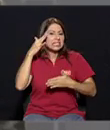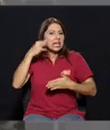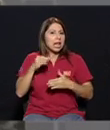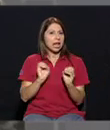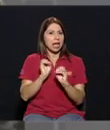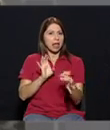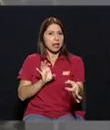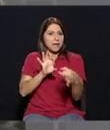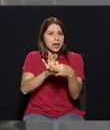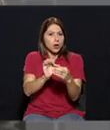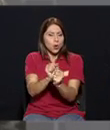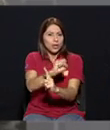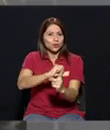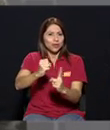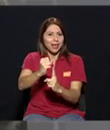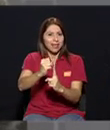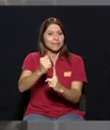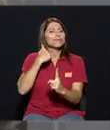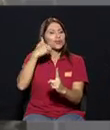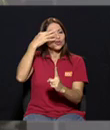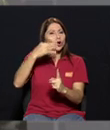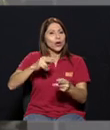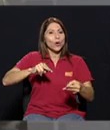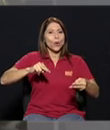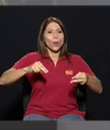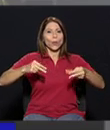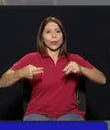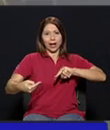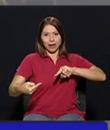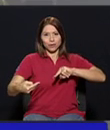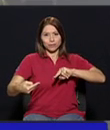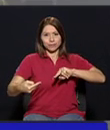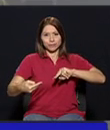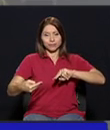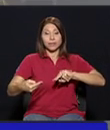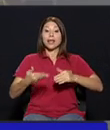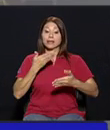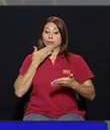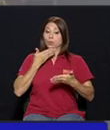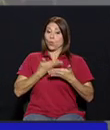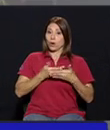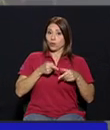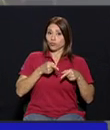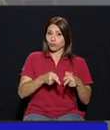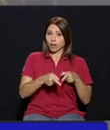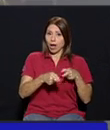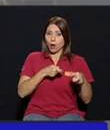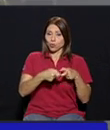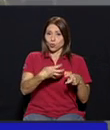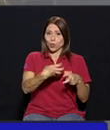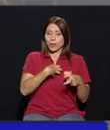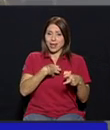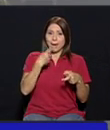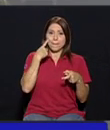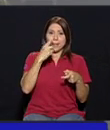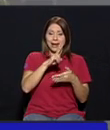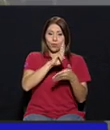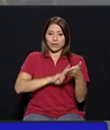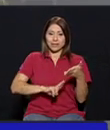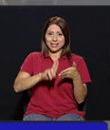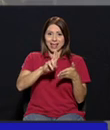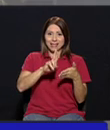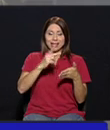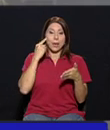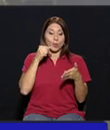todo lo contrario. Es conveniente que exista autonomía para las universidades porque es lo que beneficia más